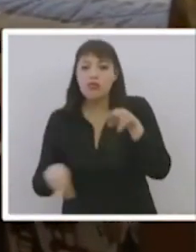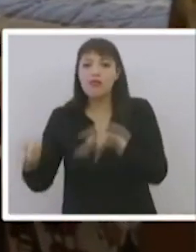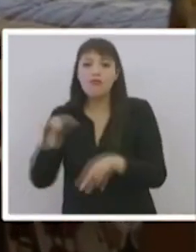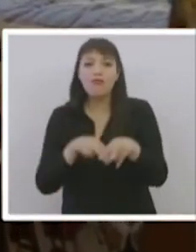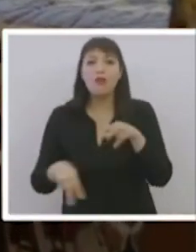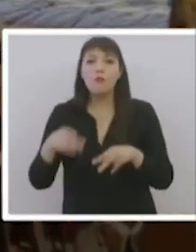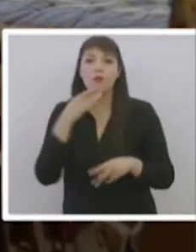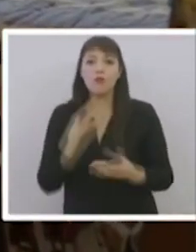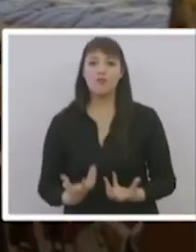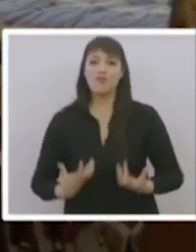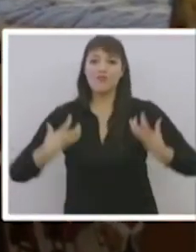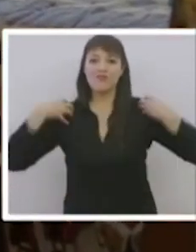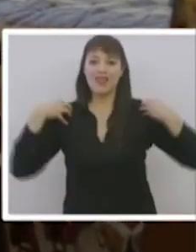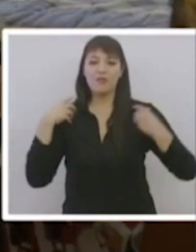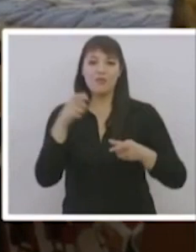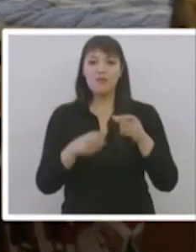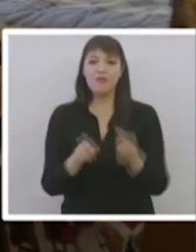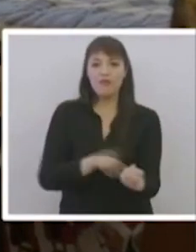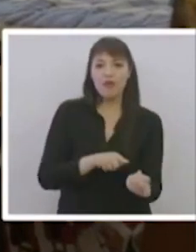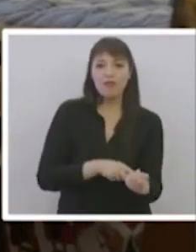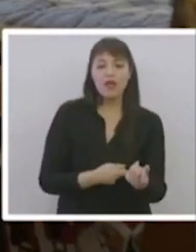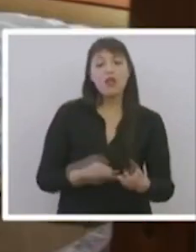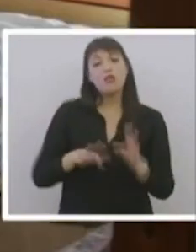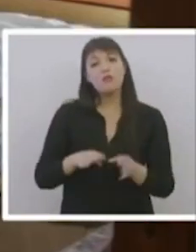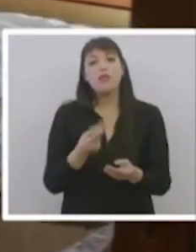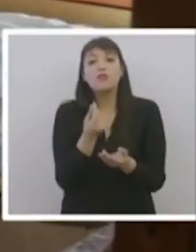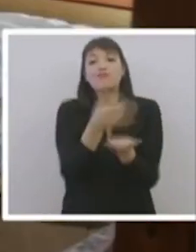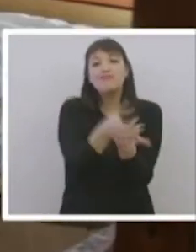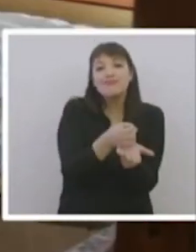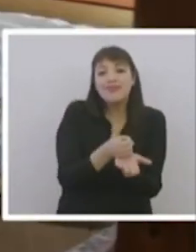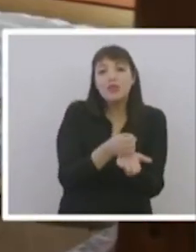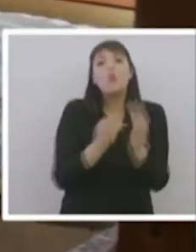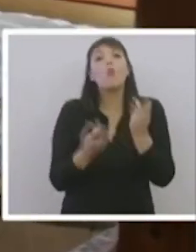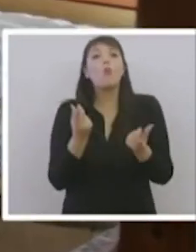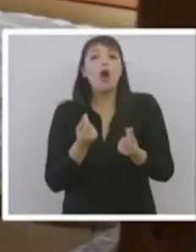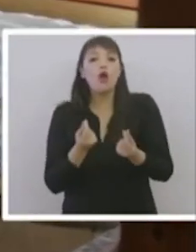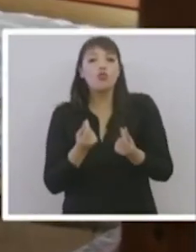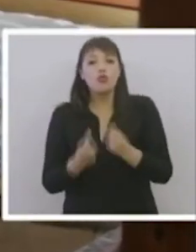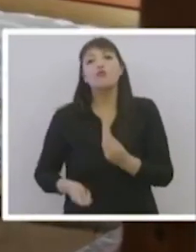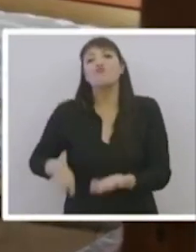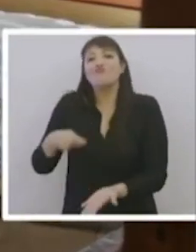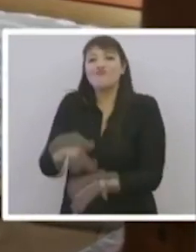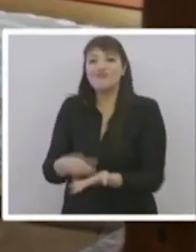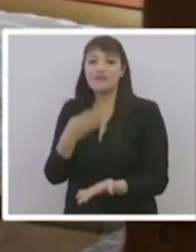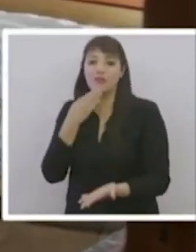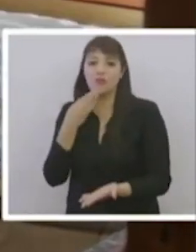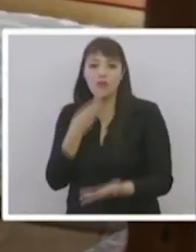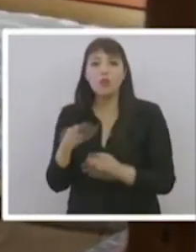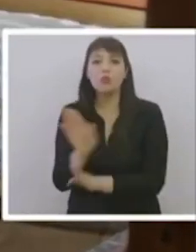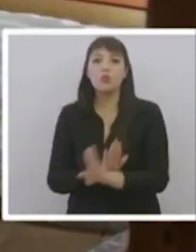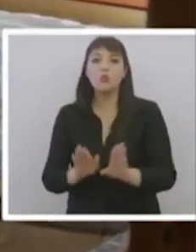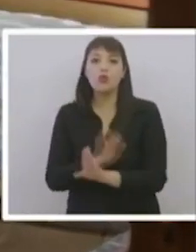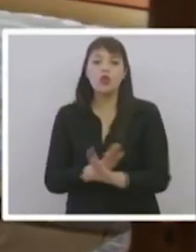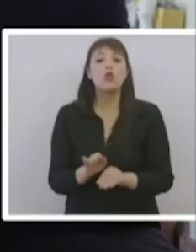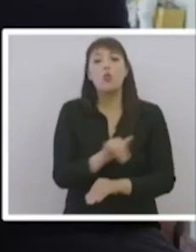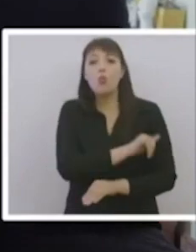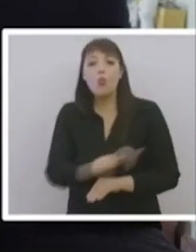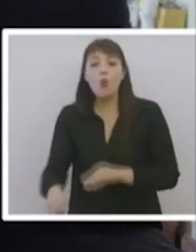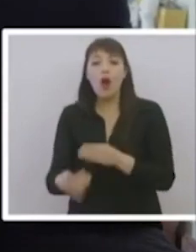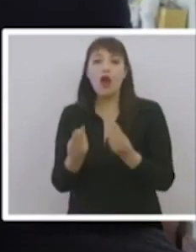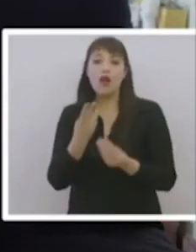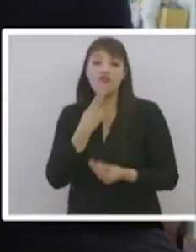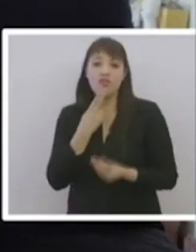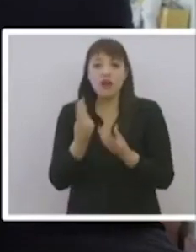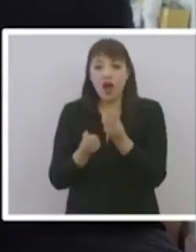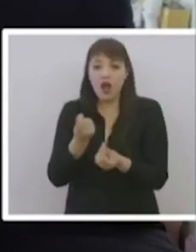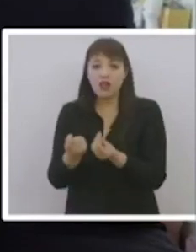día, no están teniendo muchas veces, más que teniendo, están realizando esta labor casi 24-7 y de forma